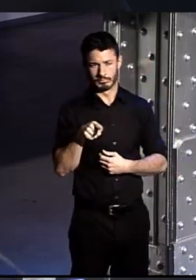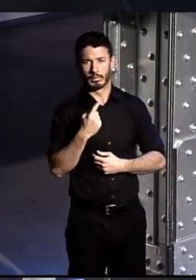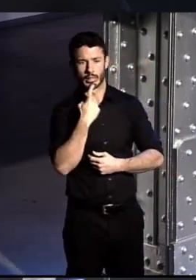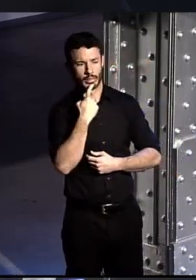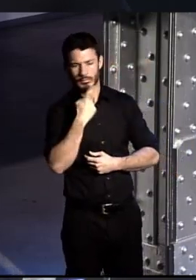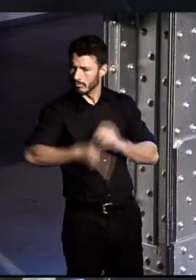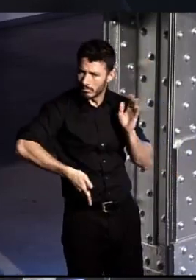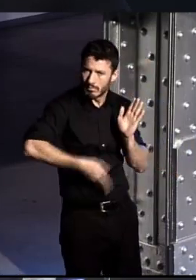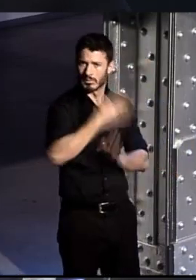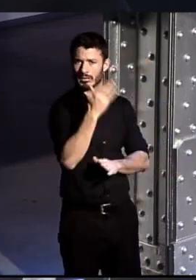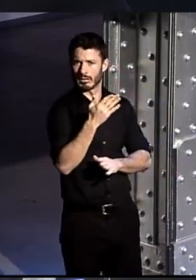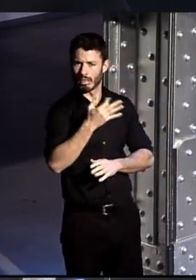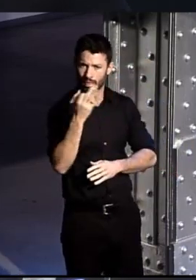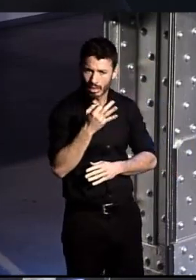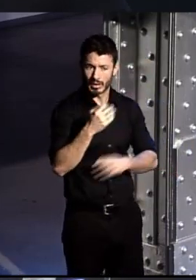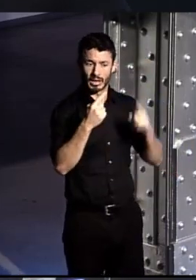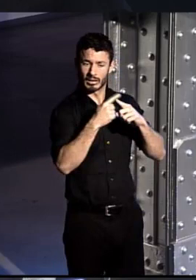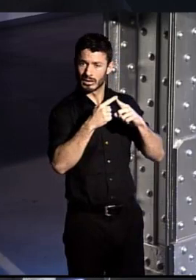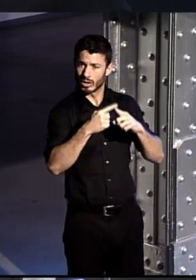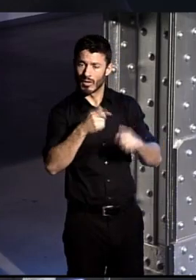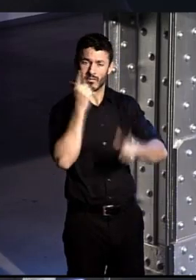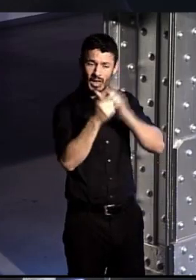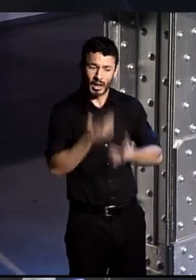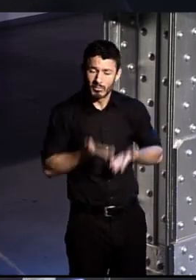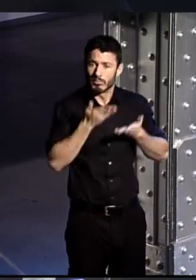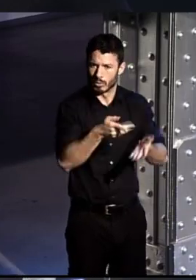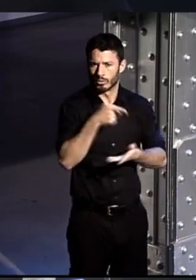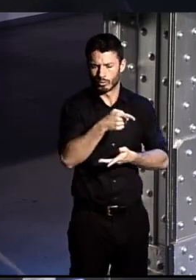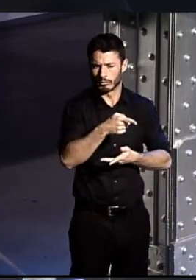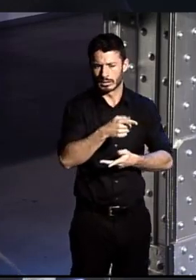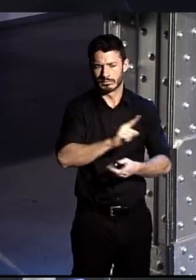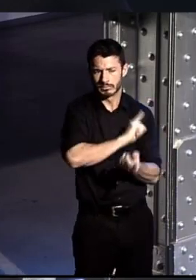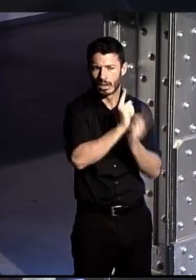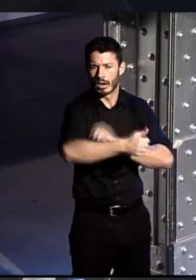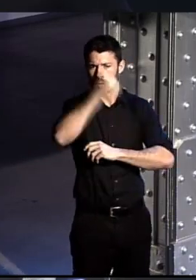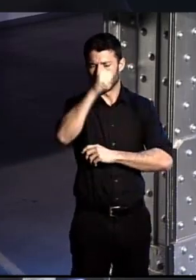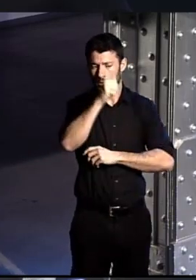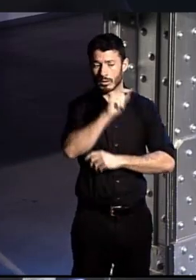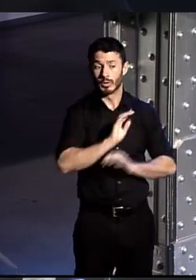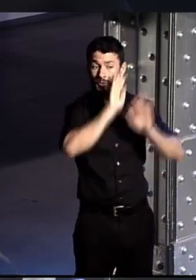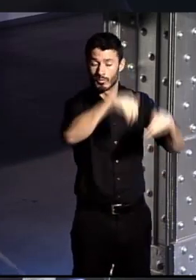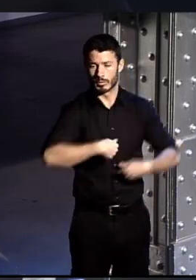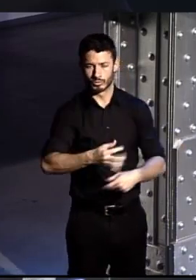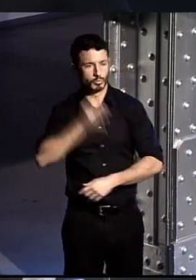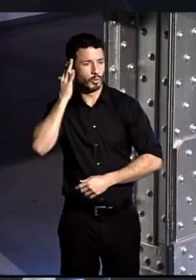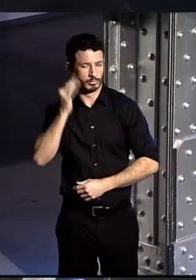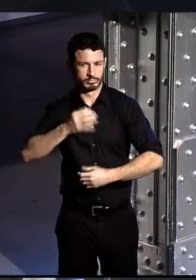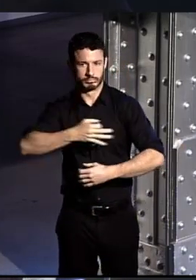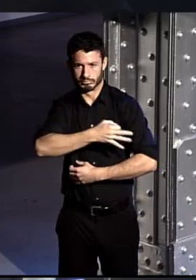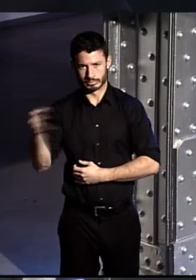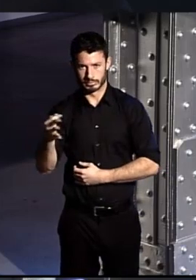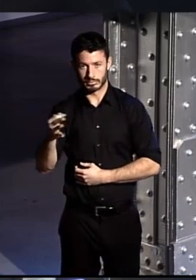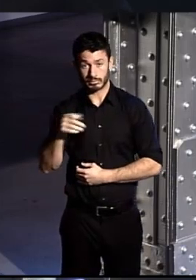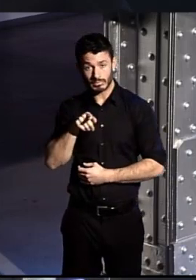sal, vete al viaje que te está proponiendo tu tío, hazte un hombre y cuando vuelvas encontrarás en mí una mujer. Esta mujer tiene